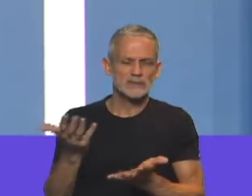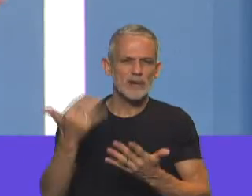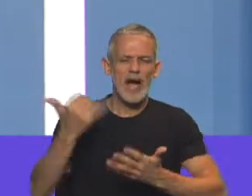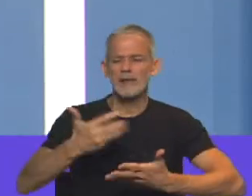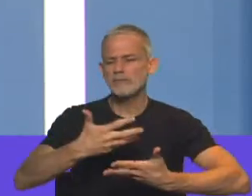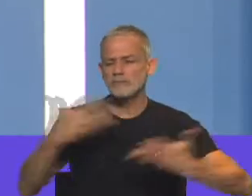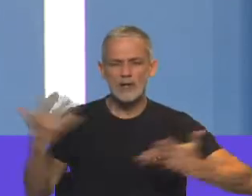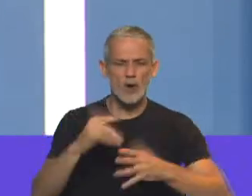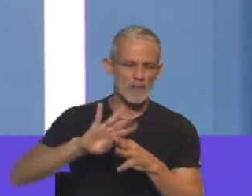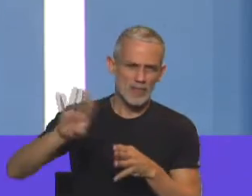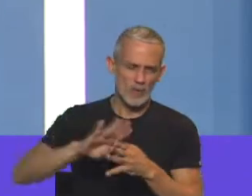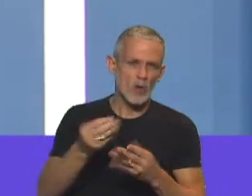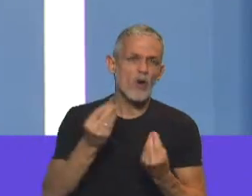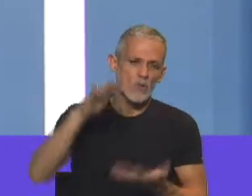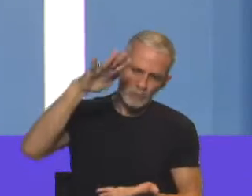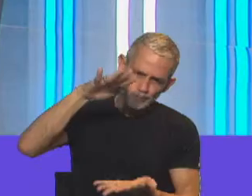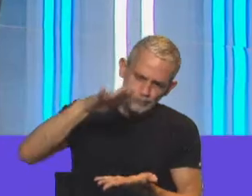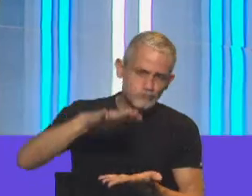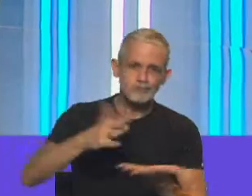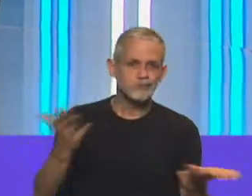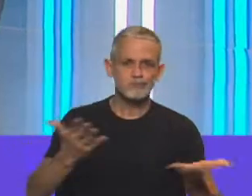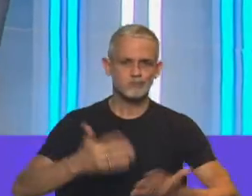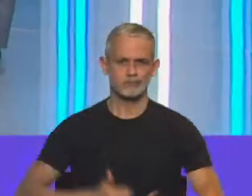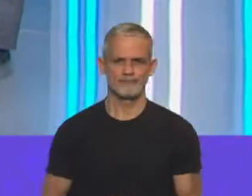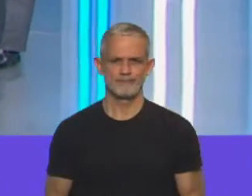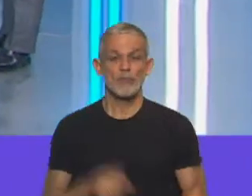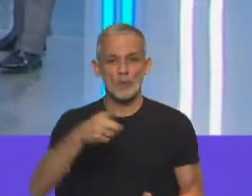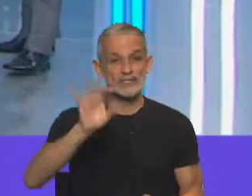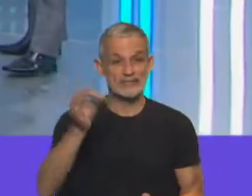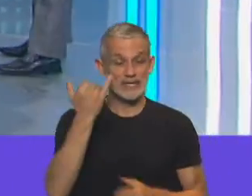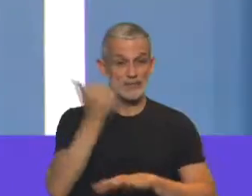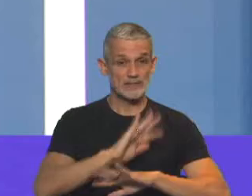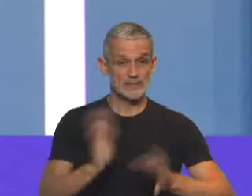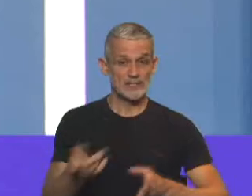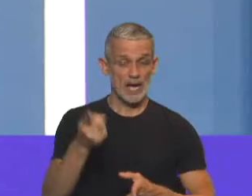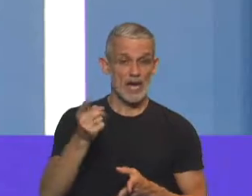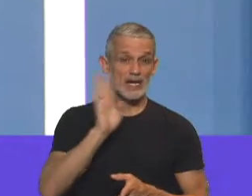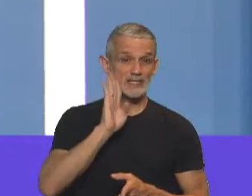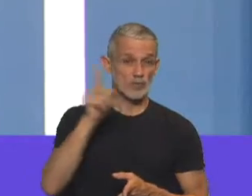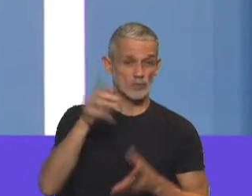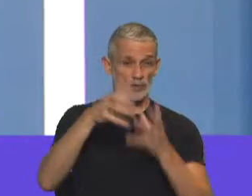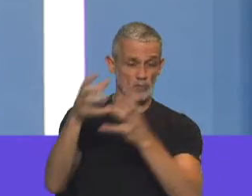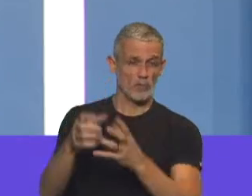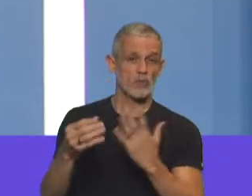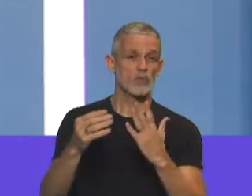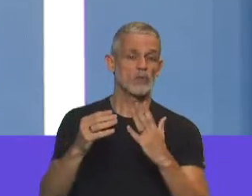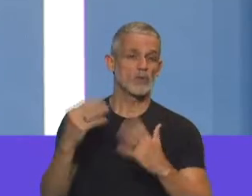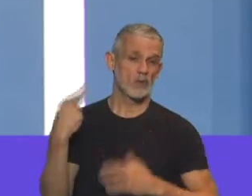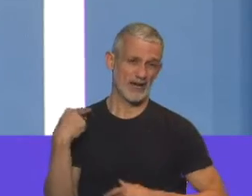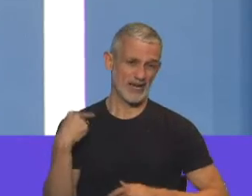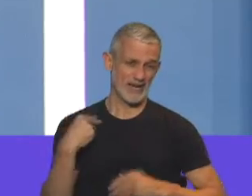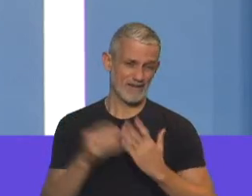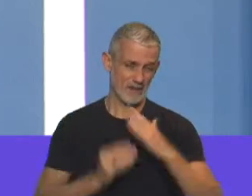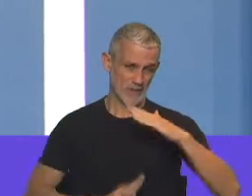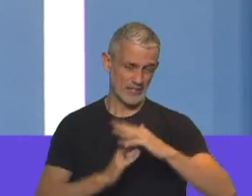gigante de una deuda saben ustedes que ya está en los eeuu el jefe de gabinete con manzur